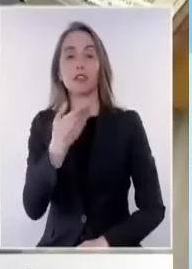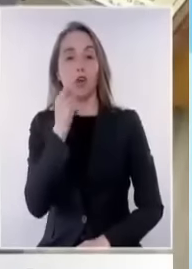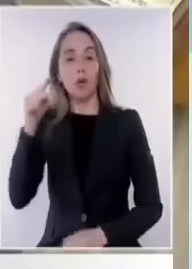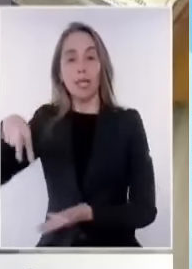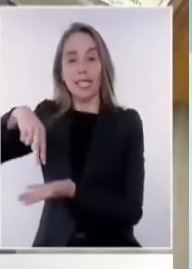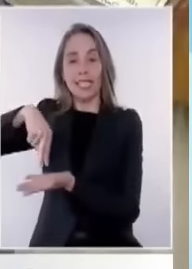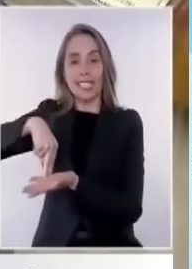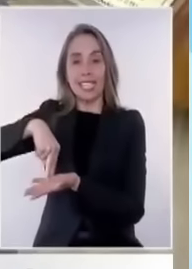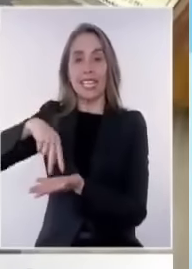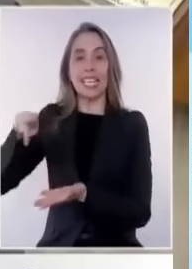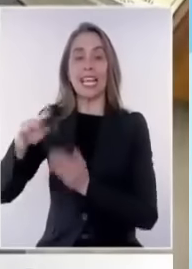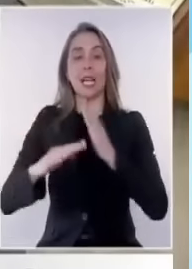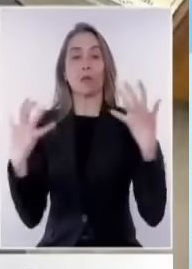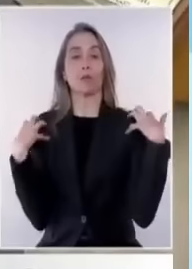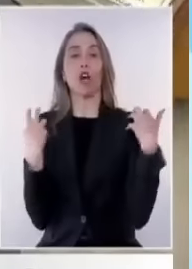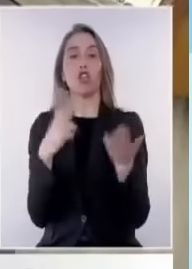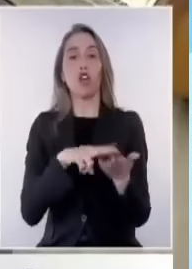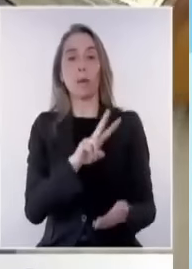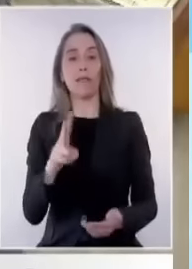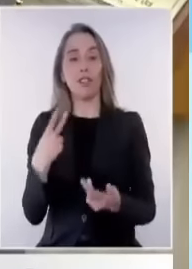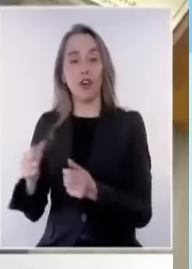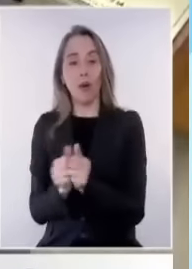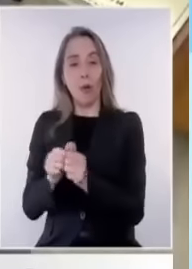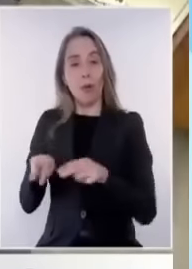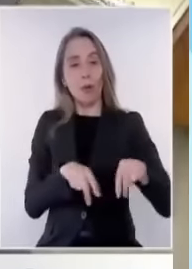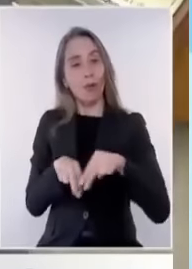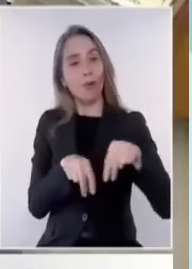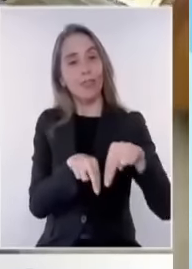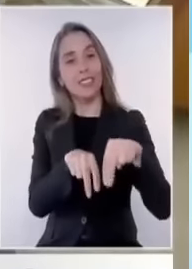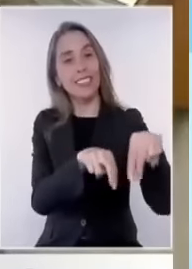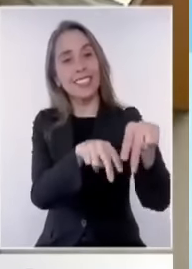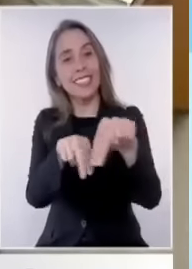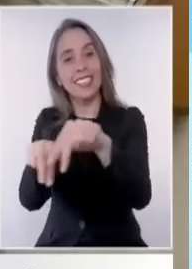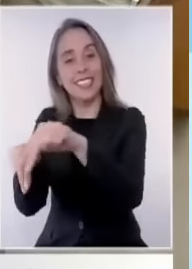Aquí, el 2022, hicimos un recorrido